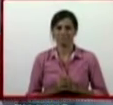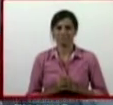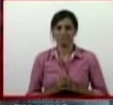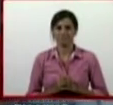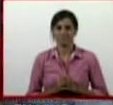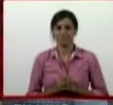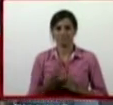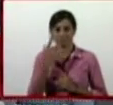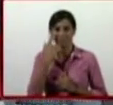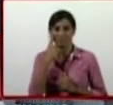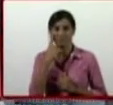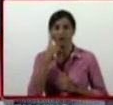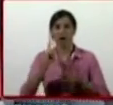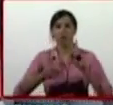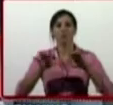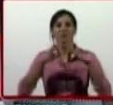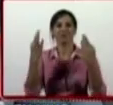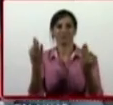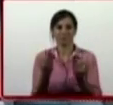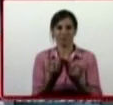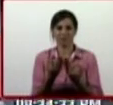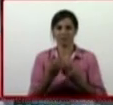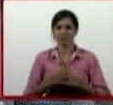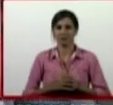Fíjense ustedes, hay familias